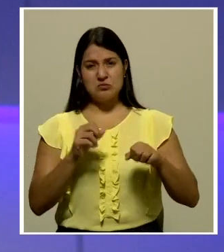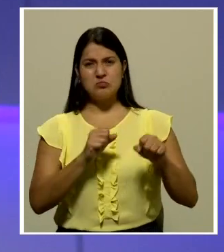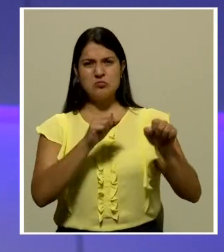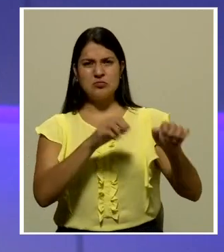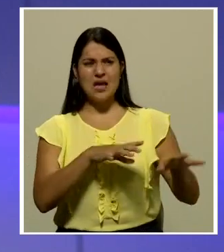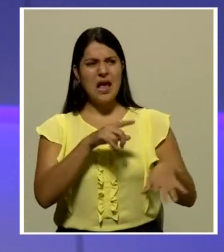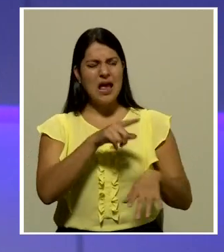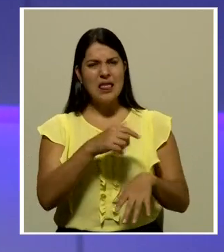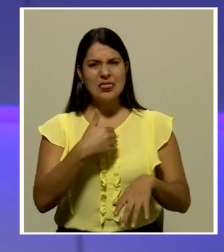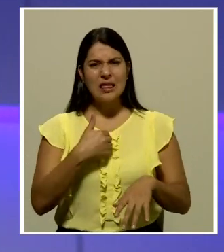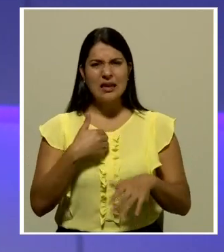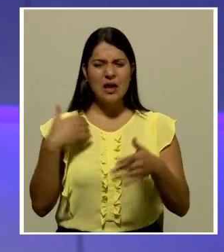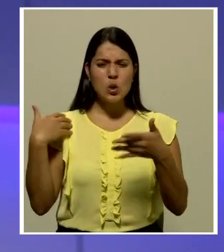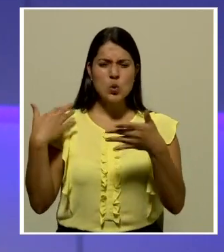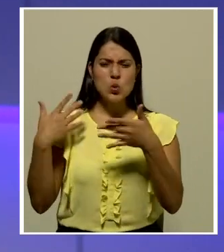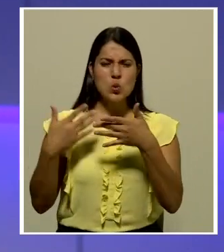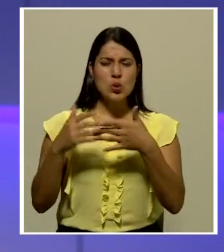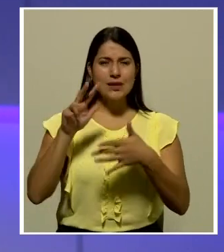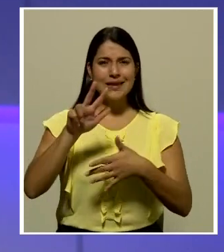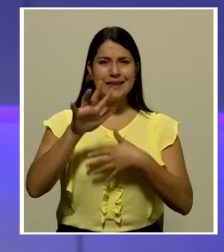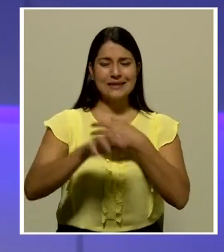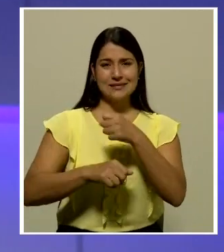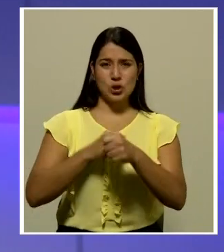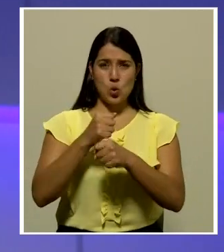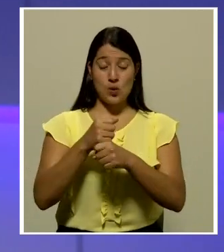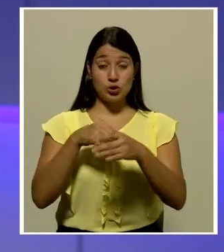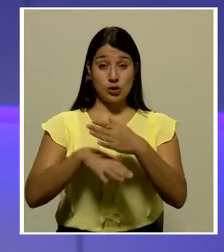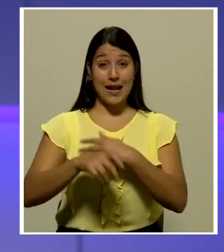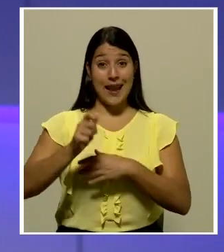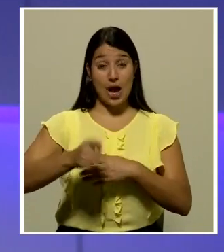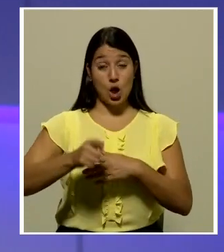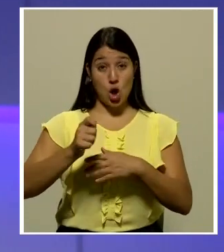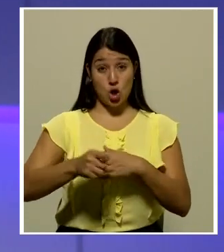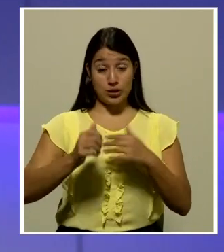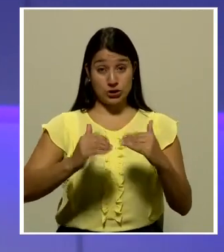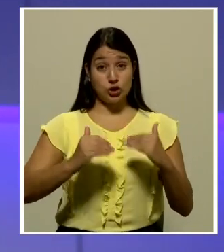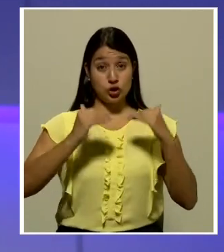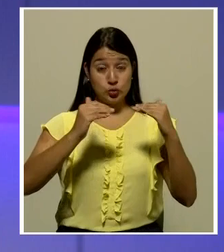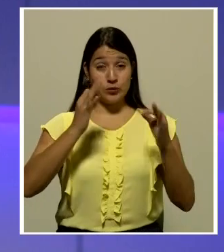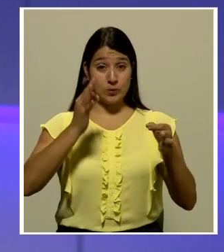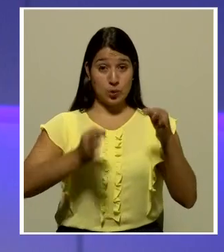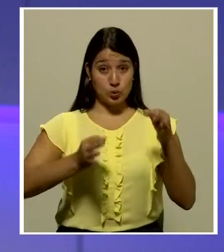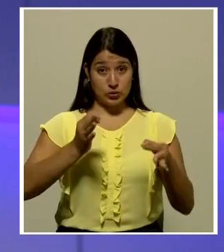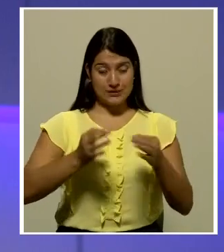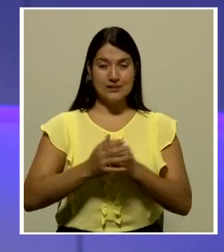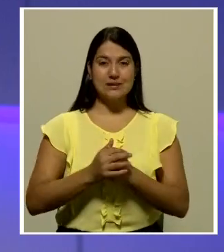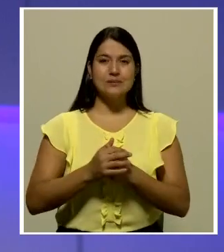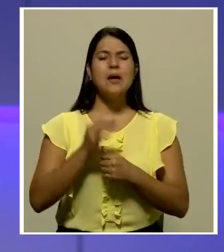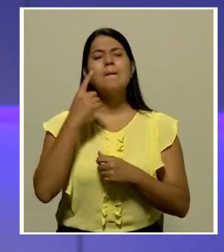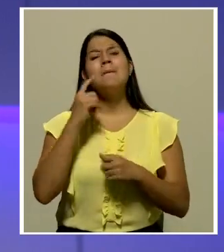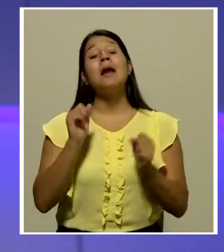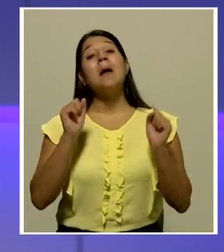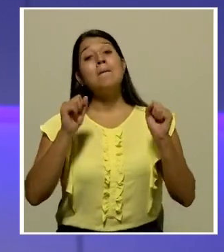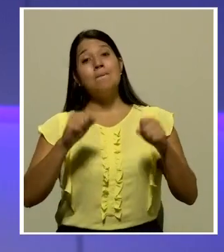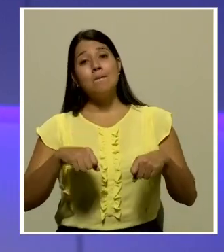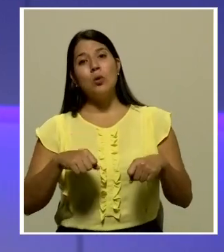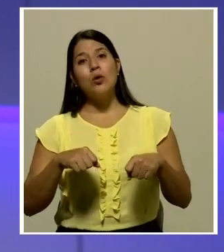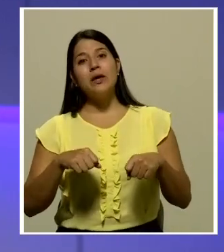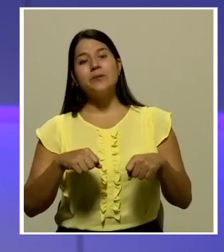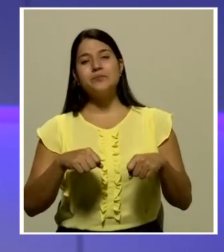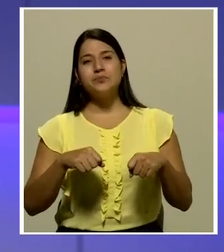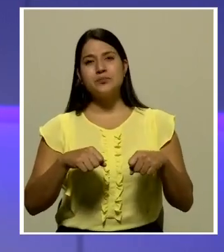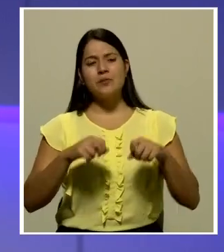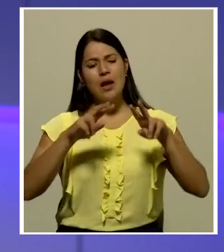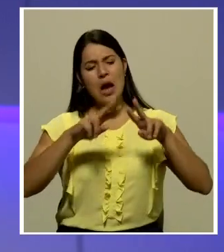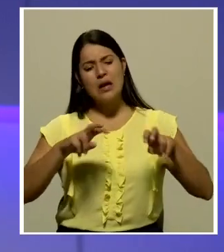35 años en la Corte Suprema de Justicia. Para analizar estos hechos y repasar la historia